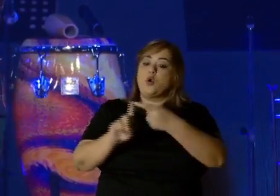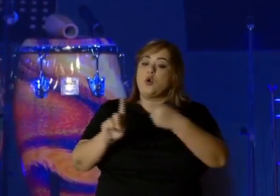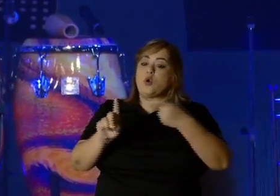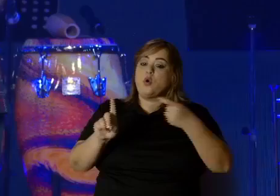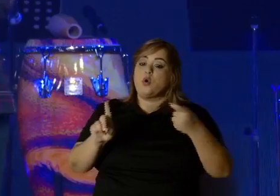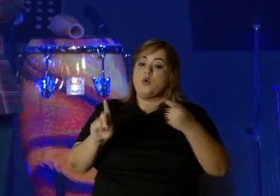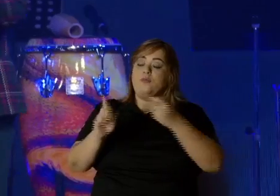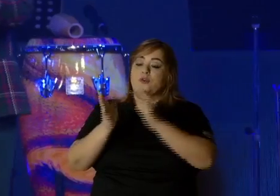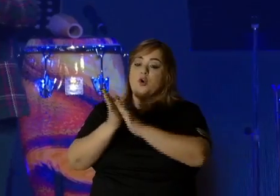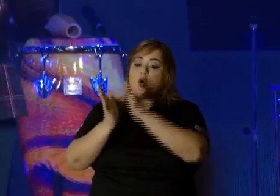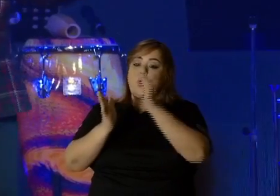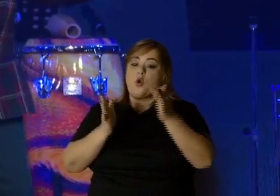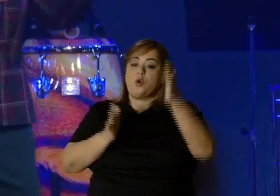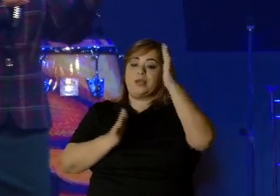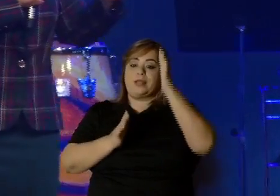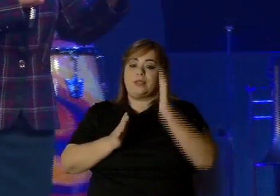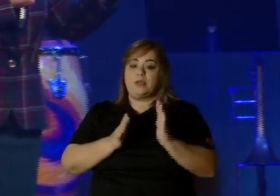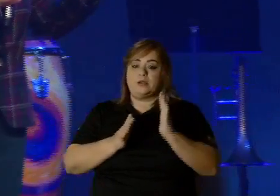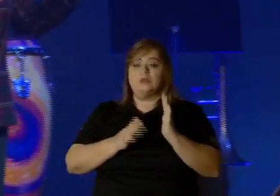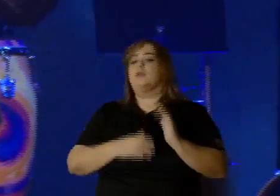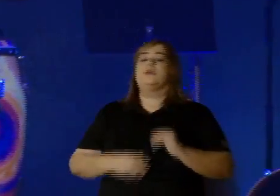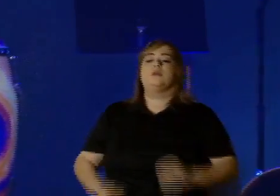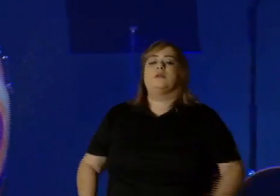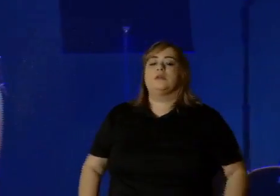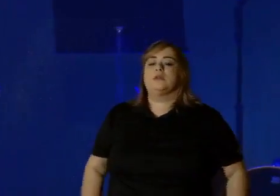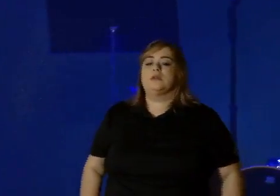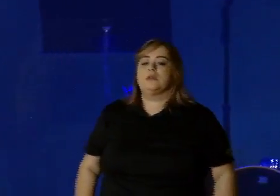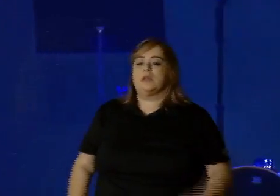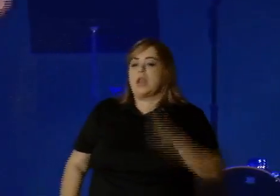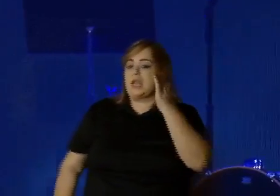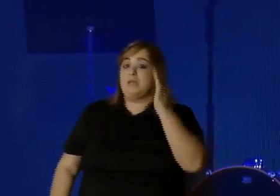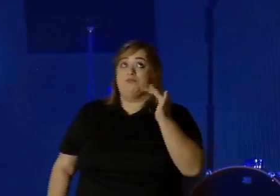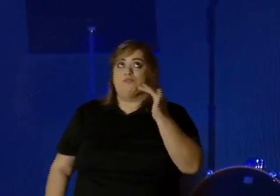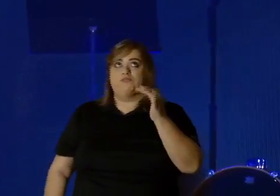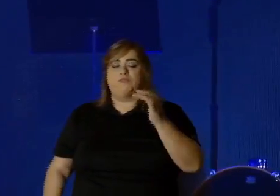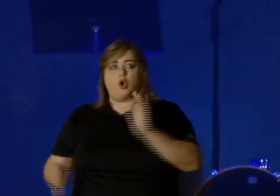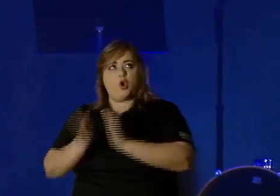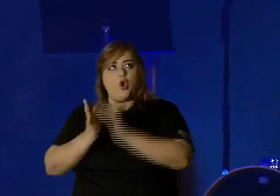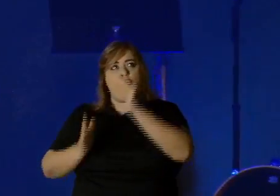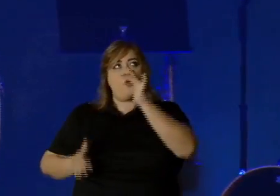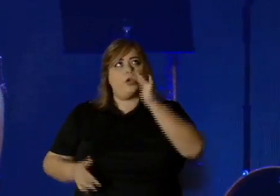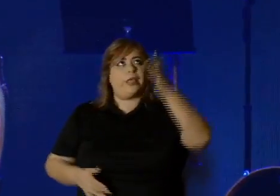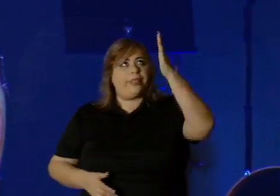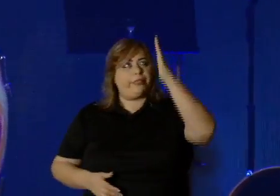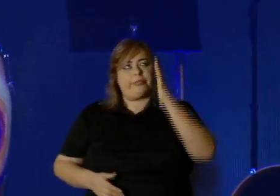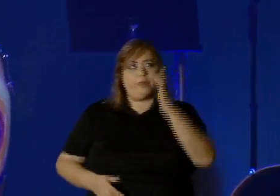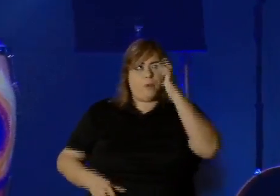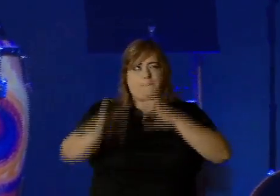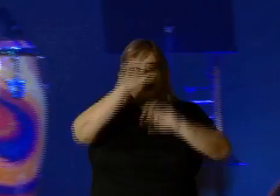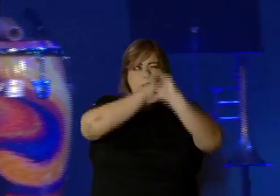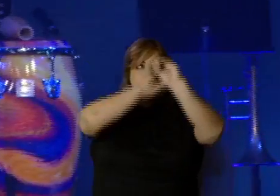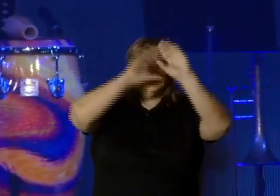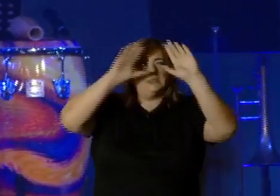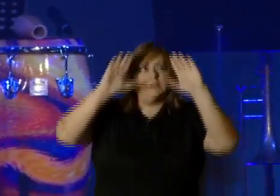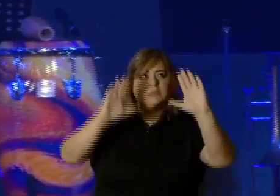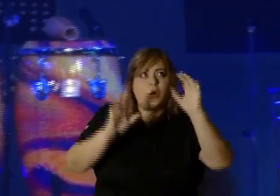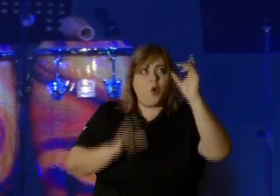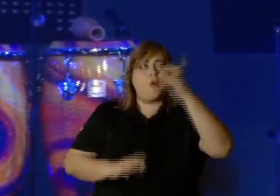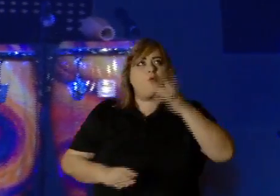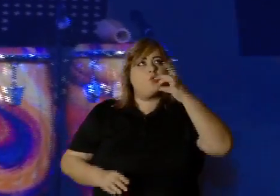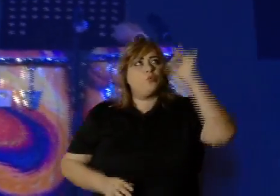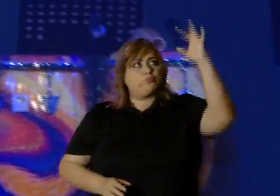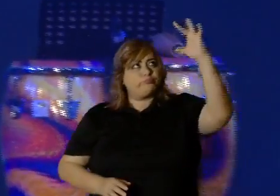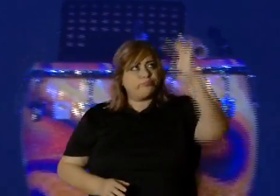De la gloria de Dios. Entonces la gloria de Dios no es solo una luz, no es solo una visión, no es solo algo que se obtiene.